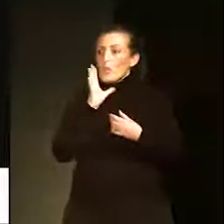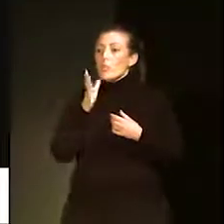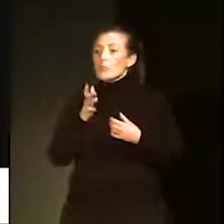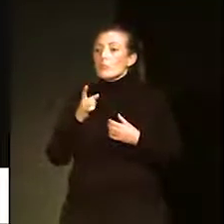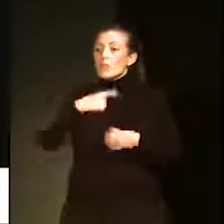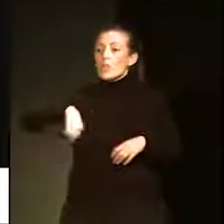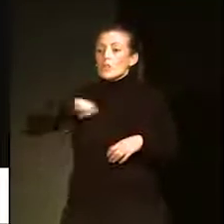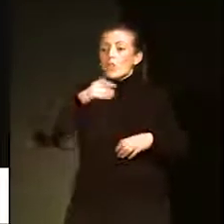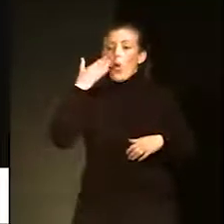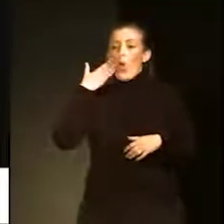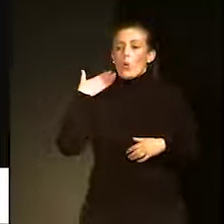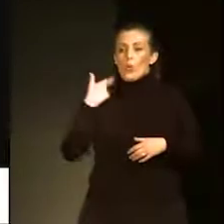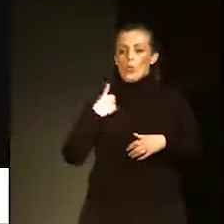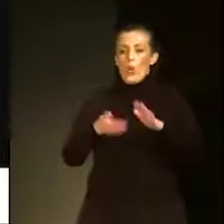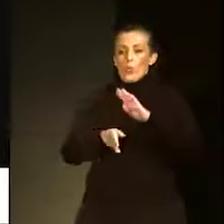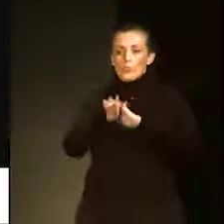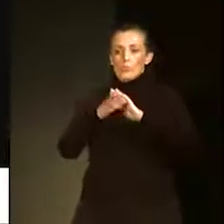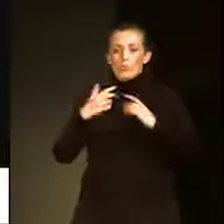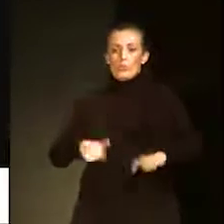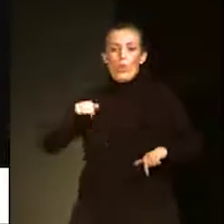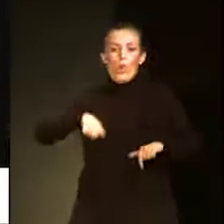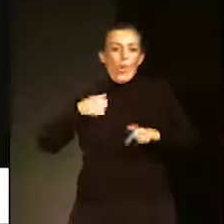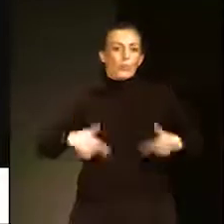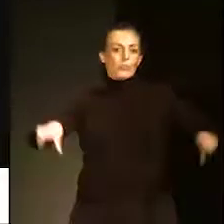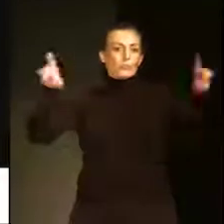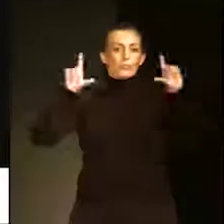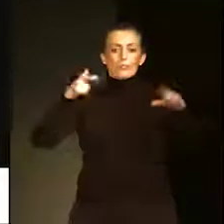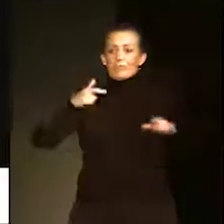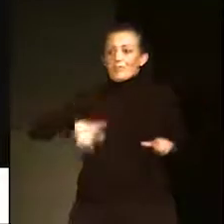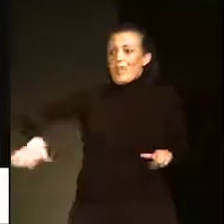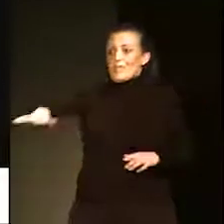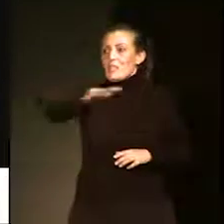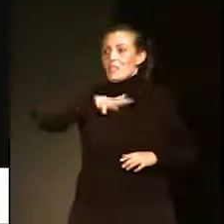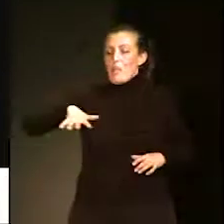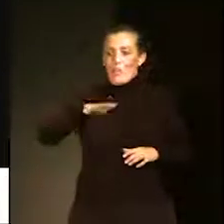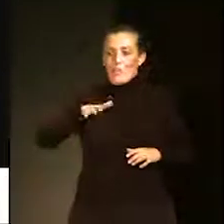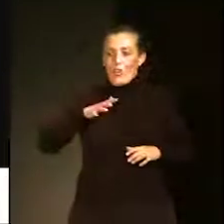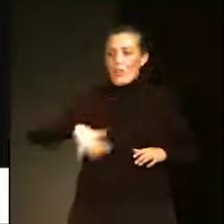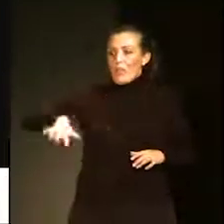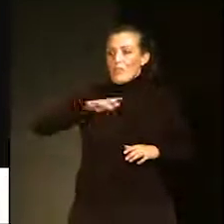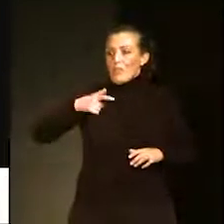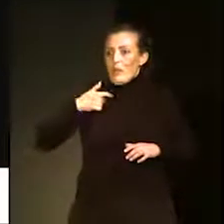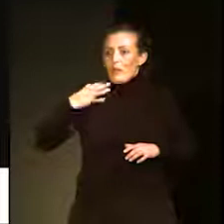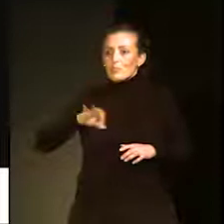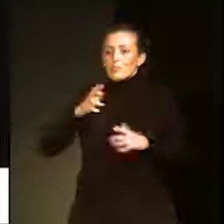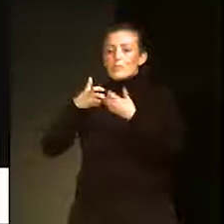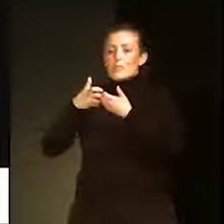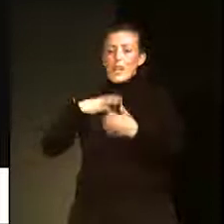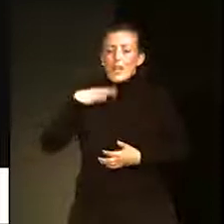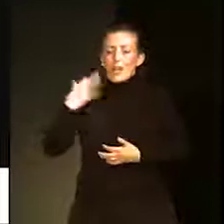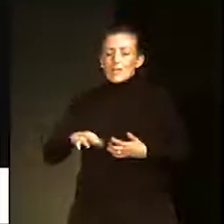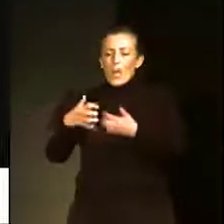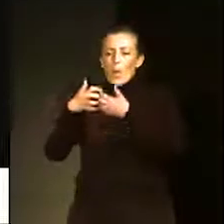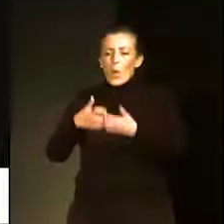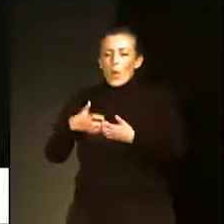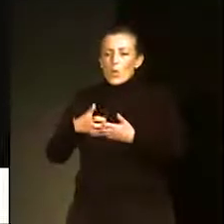sentido estamos orgullosos de ser los anfitriones de un espacio que va a subrayar esa capacidad de lucha que tienen